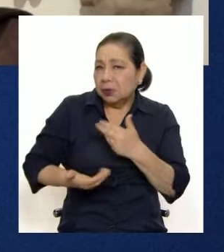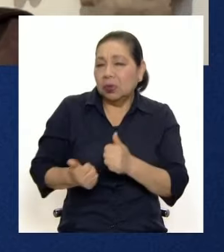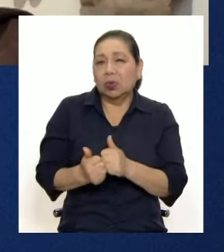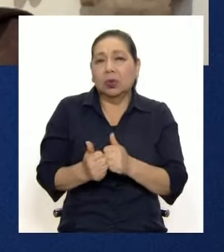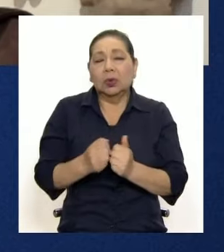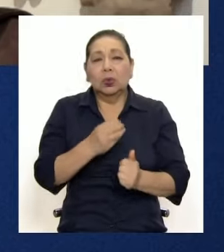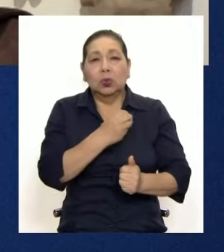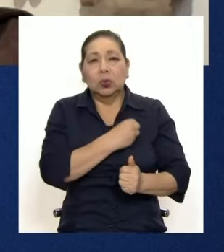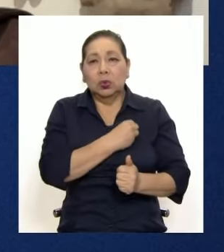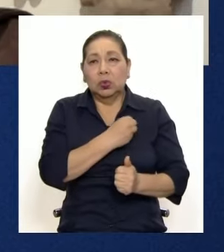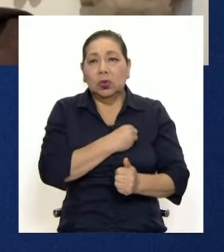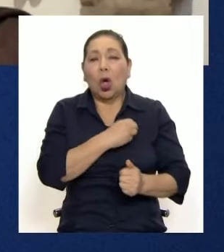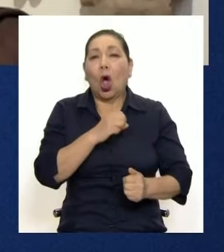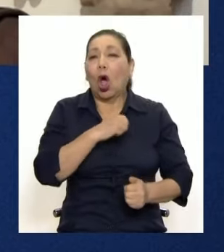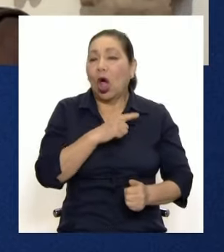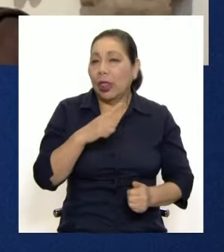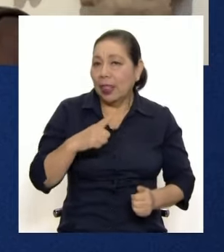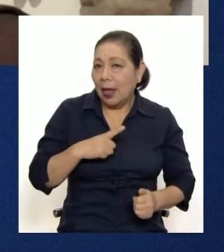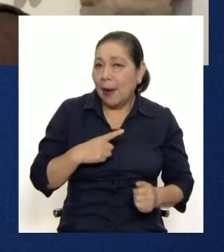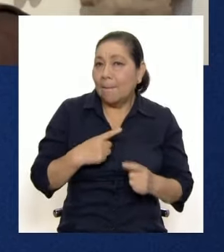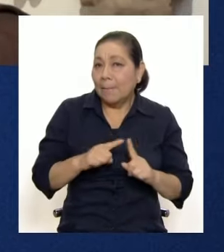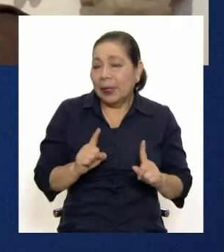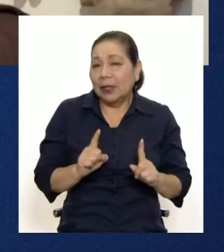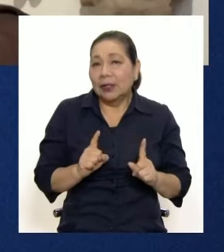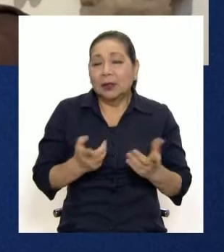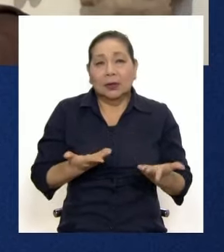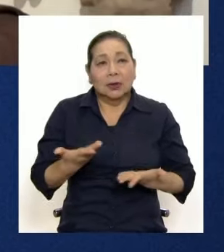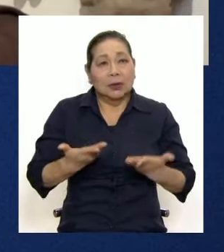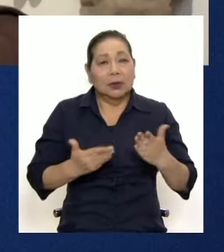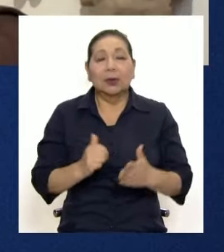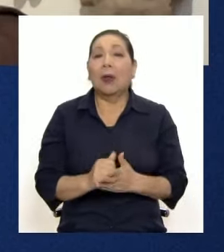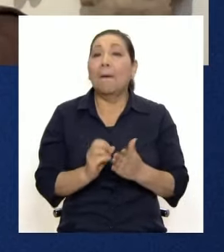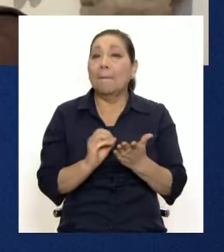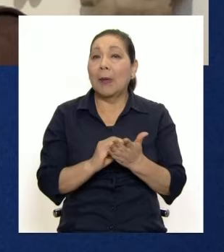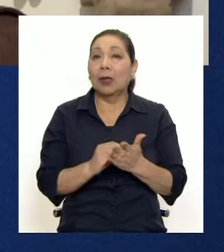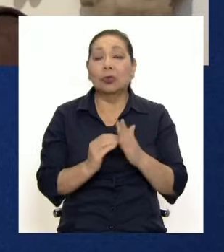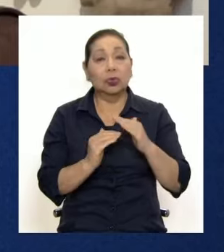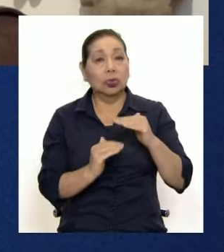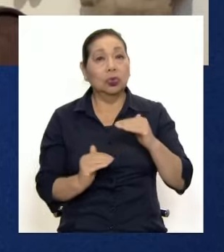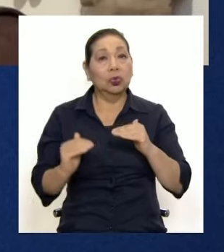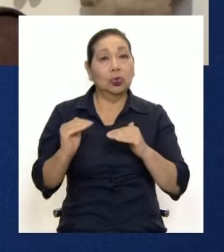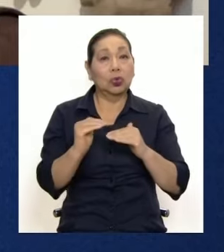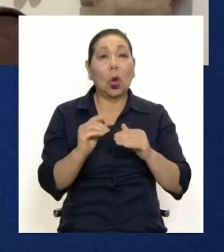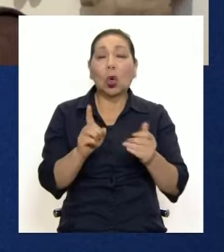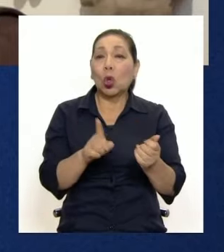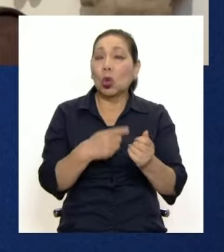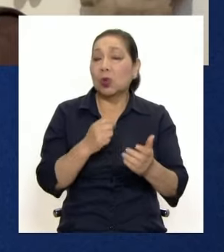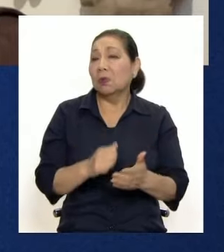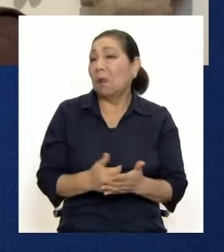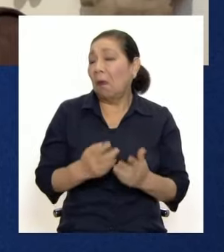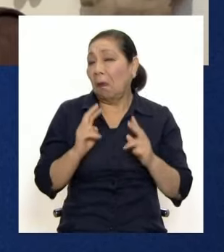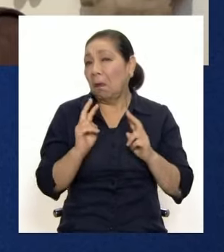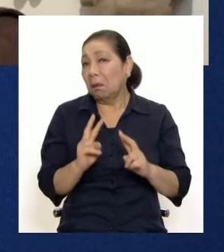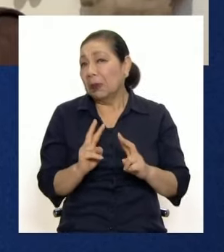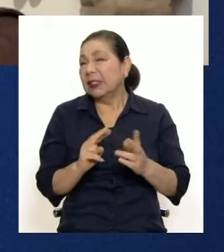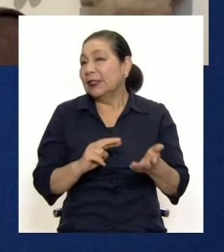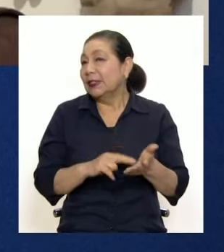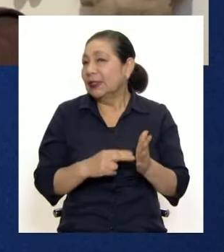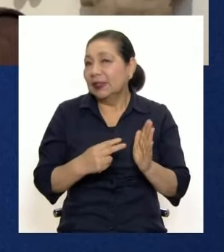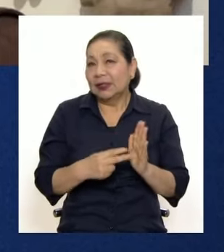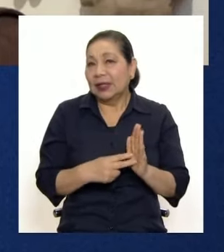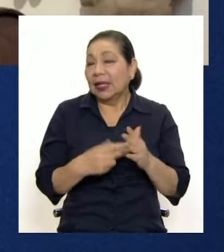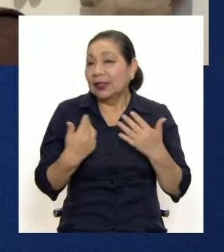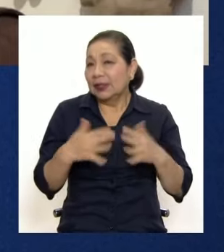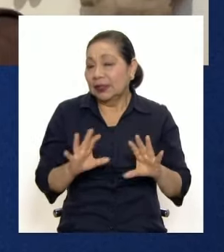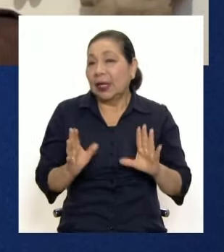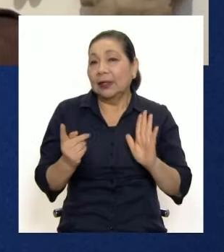ocupación de hoteles per de repente de una categoría mucho más elevada la habitual una mirada lo que significa Ya